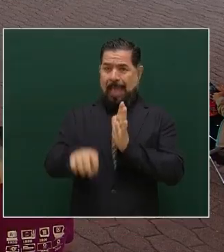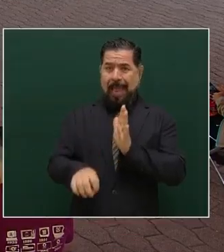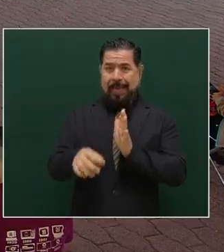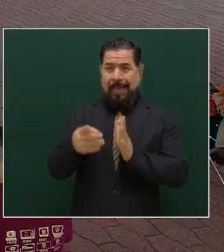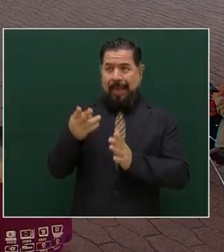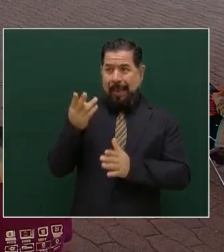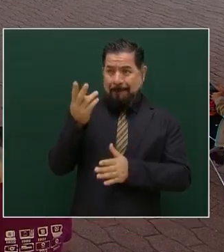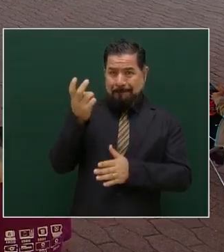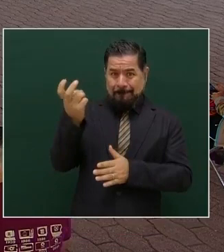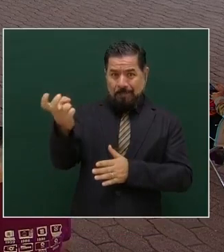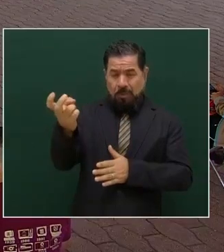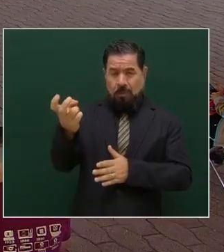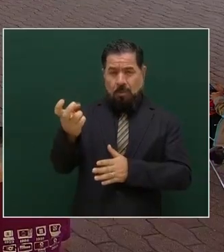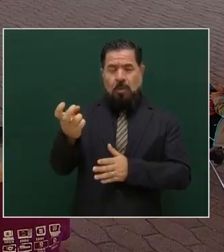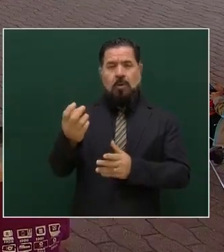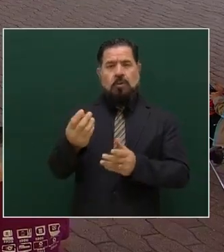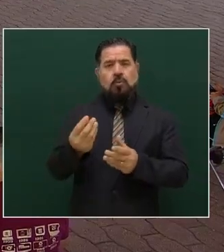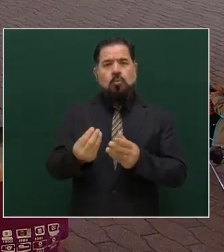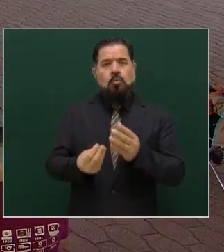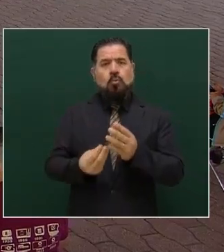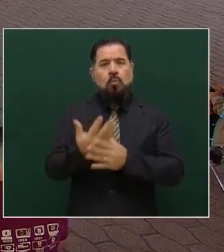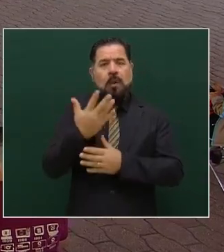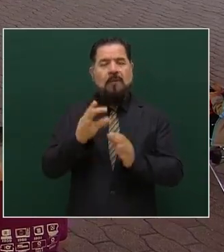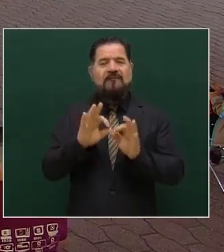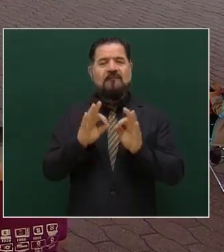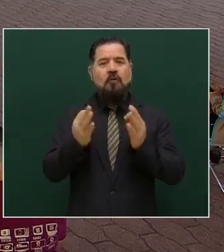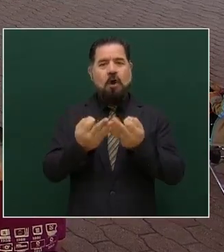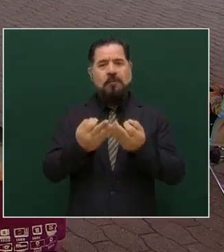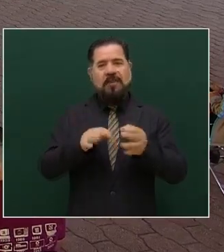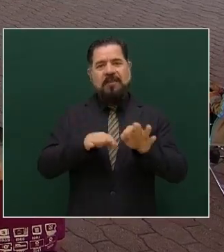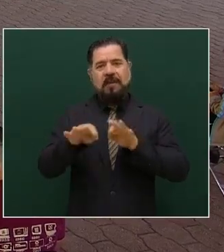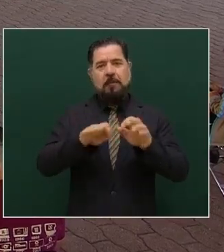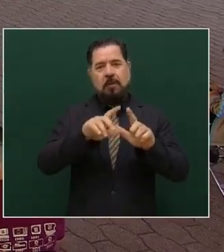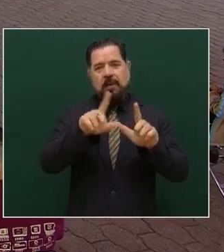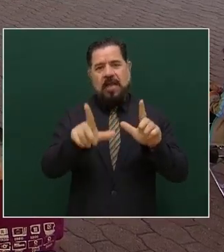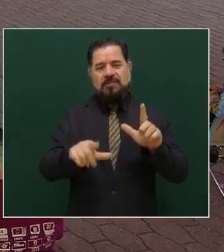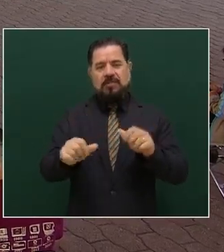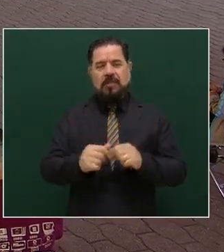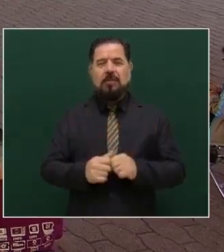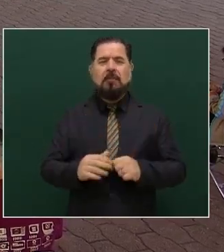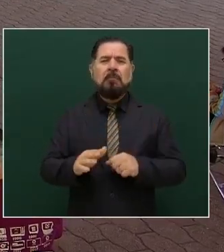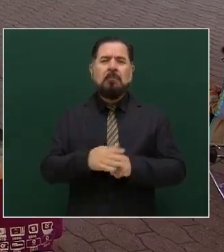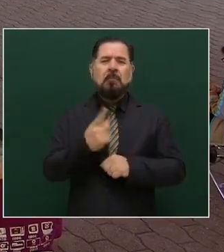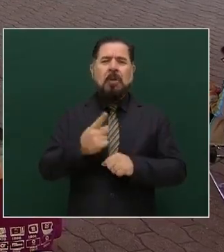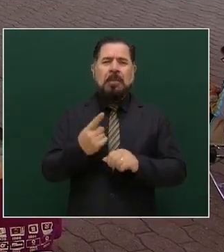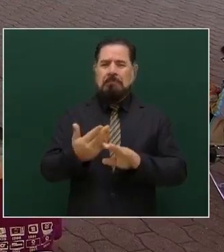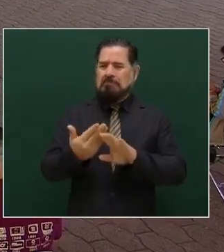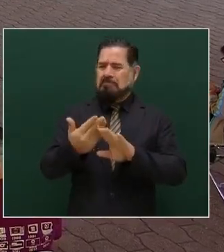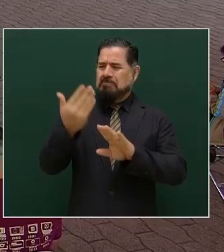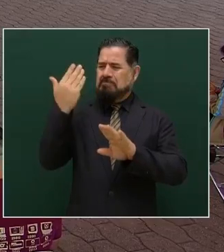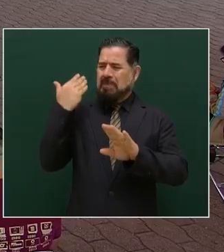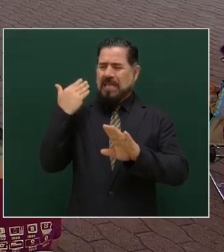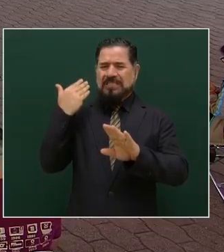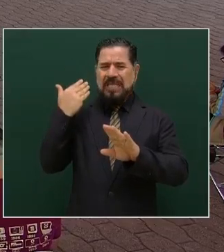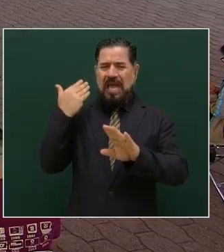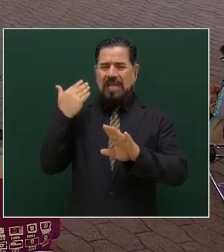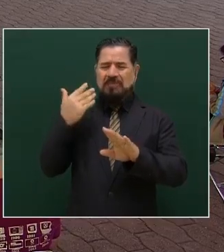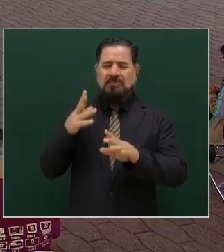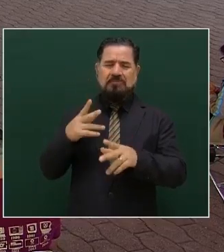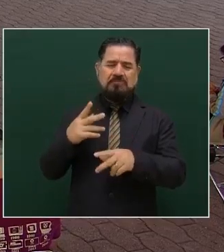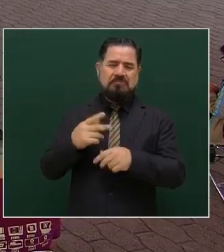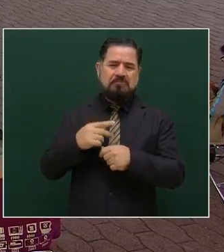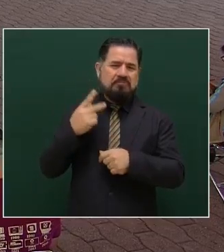un nuevo orden nacional. Por todas las lecciones del pasado, las del presente y las del